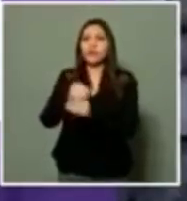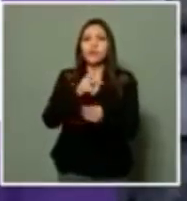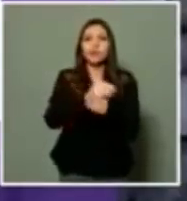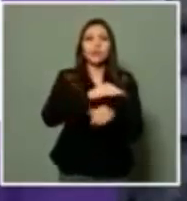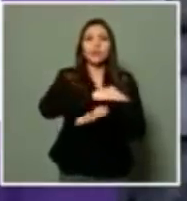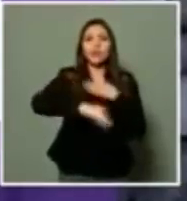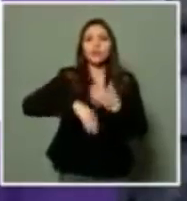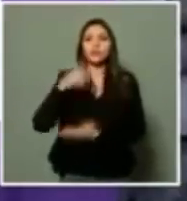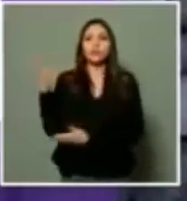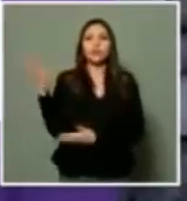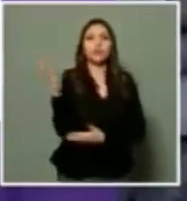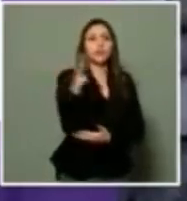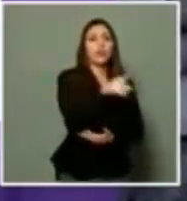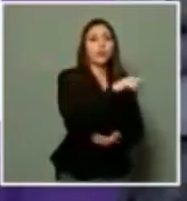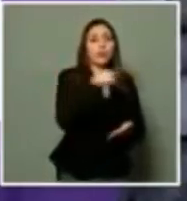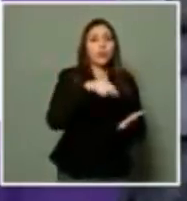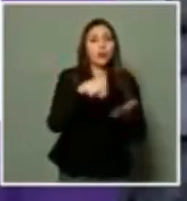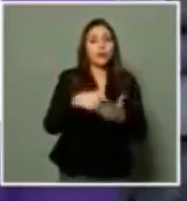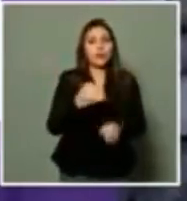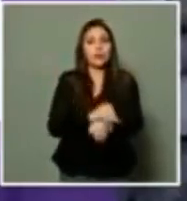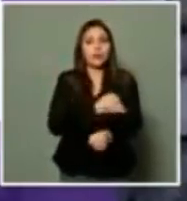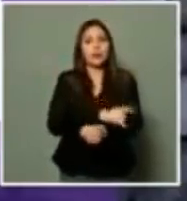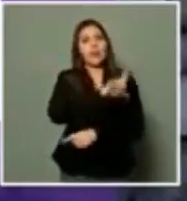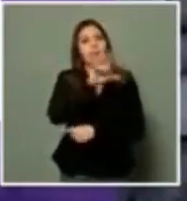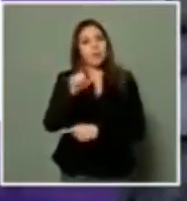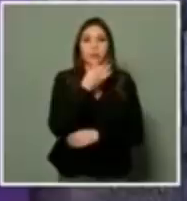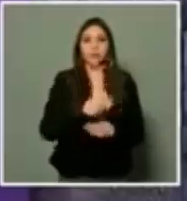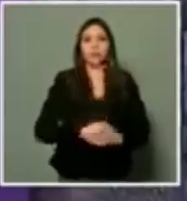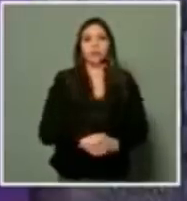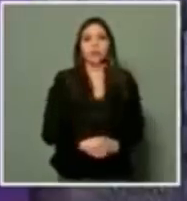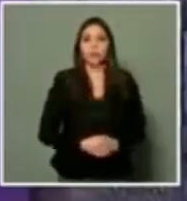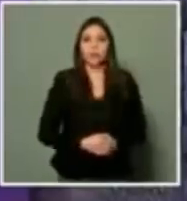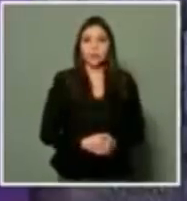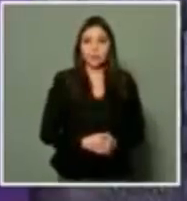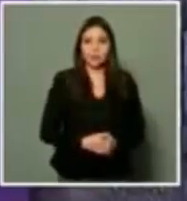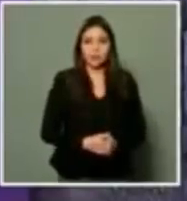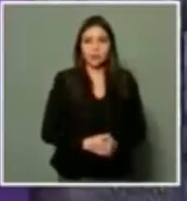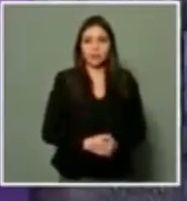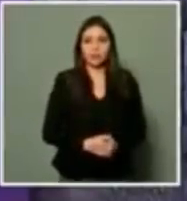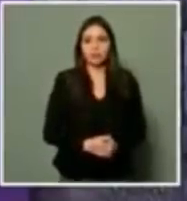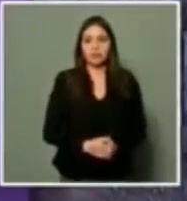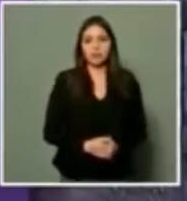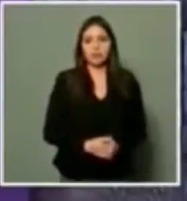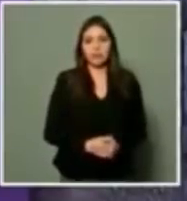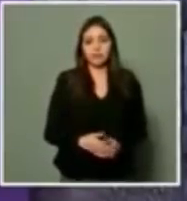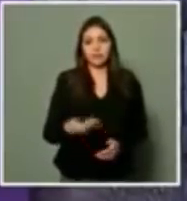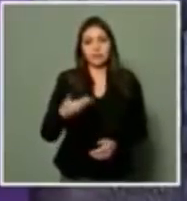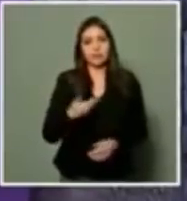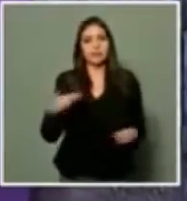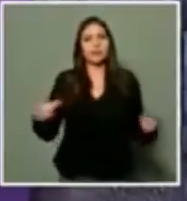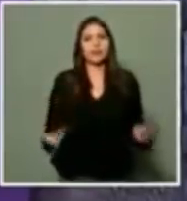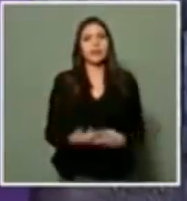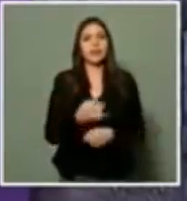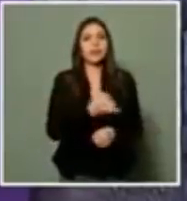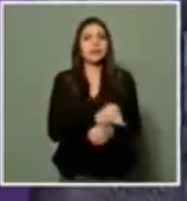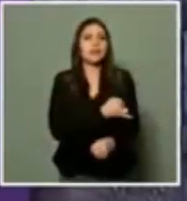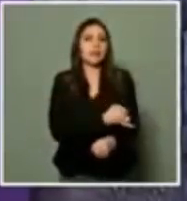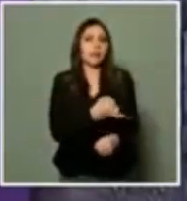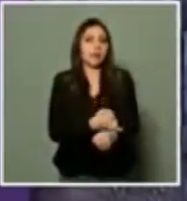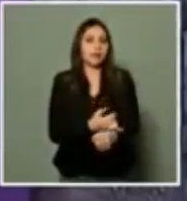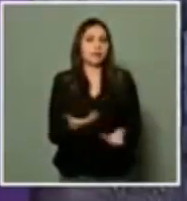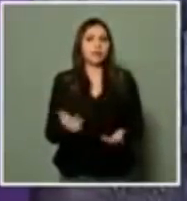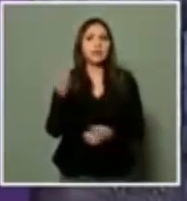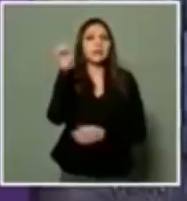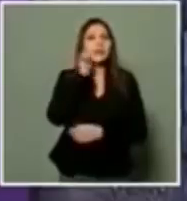verdes de Iztapalapa. Seguiré con más propuestas. Yo nací en Iztapalapa. Desde siempre